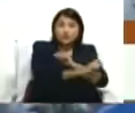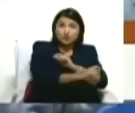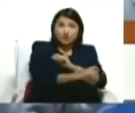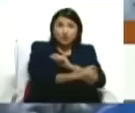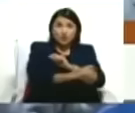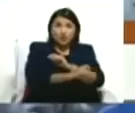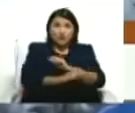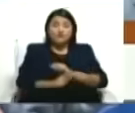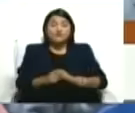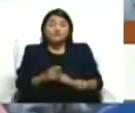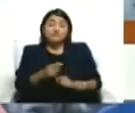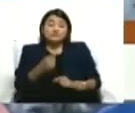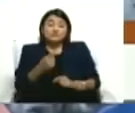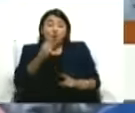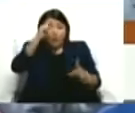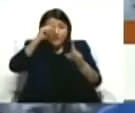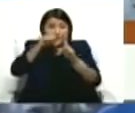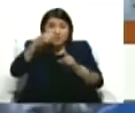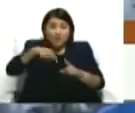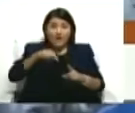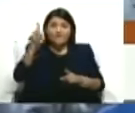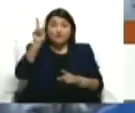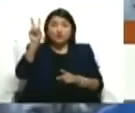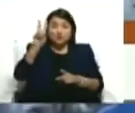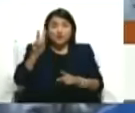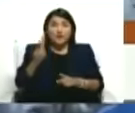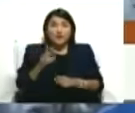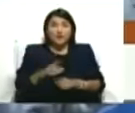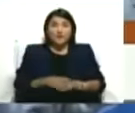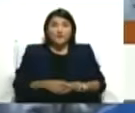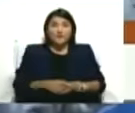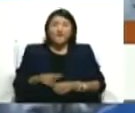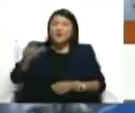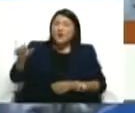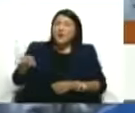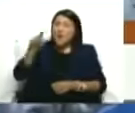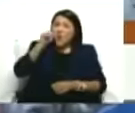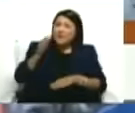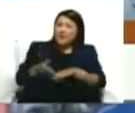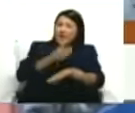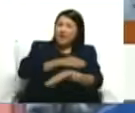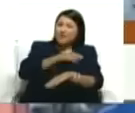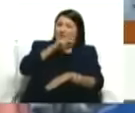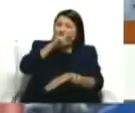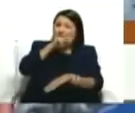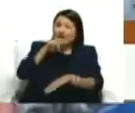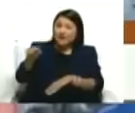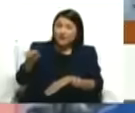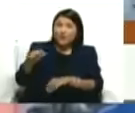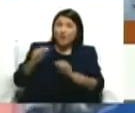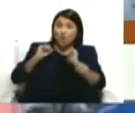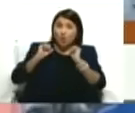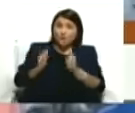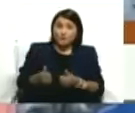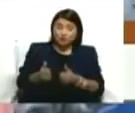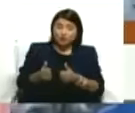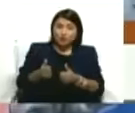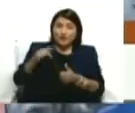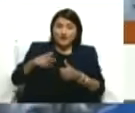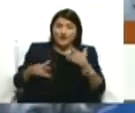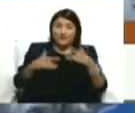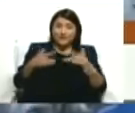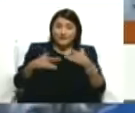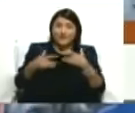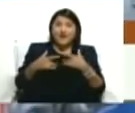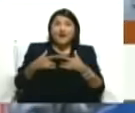como República. Decía el profesor Damiani en su extraordinario discurso de apertura del año